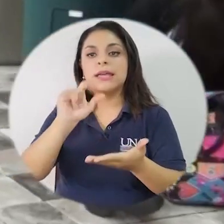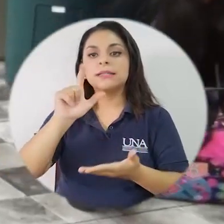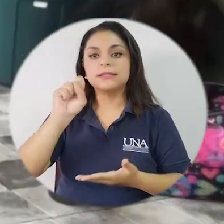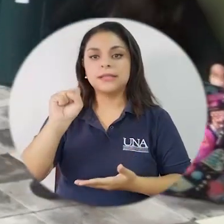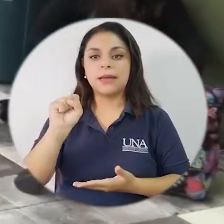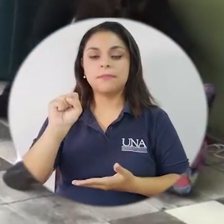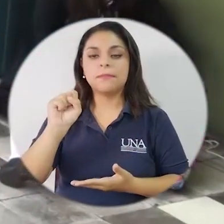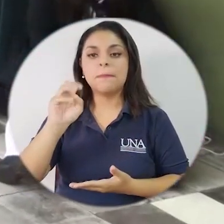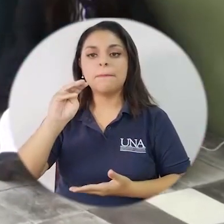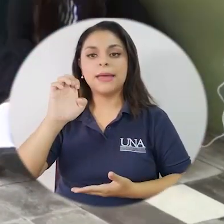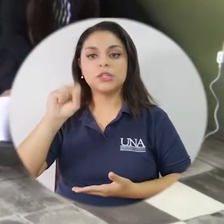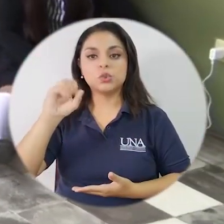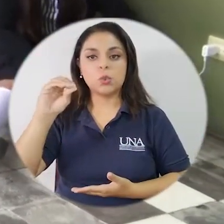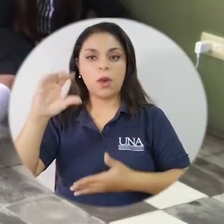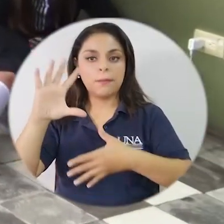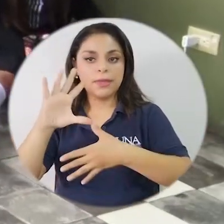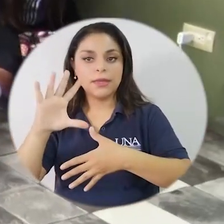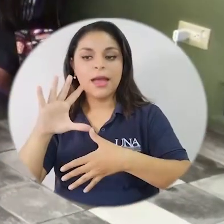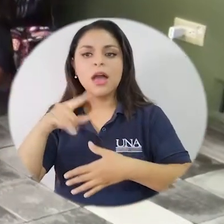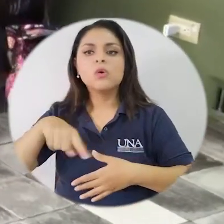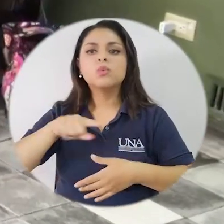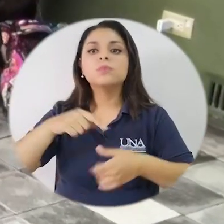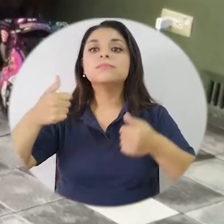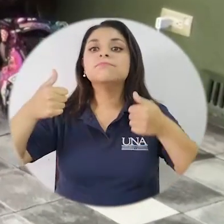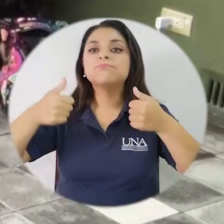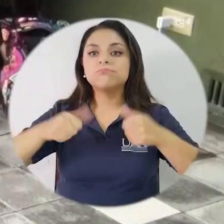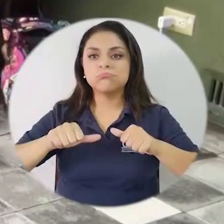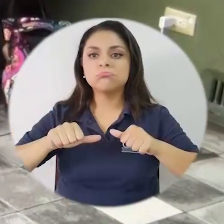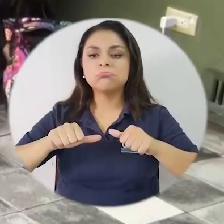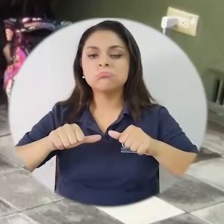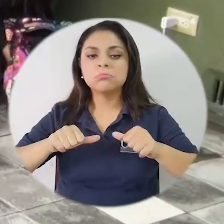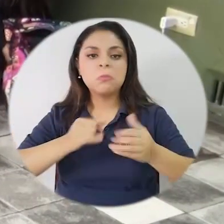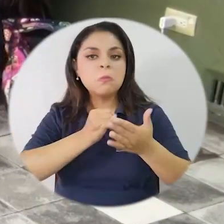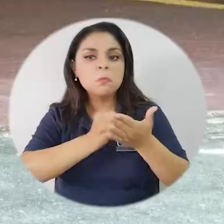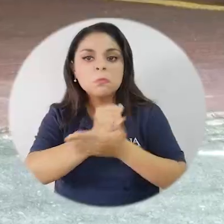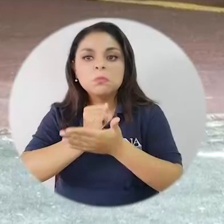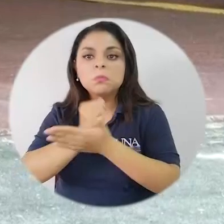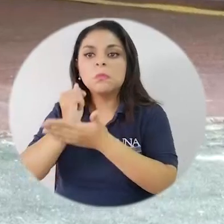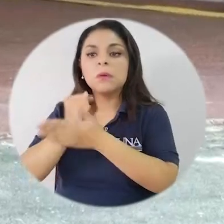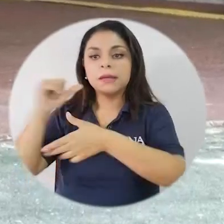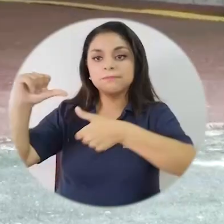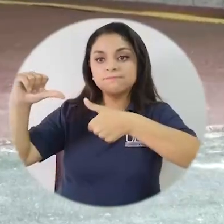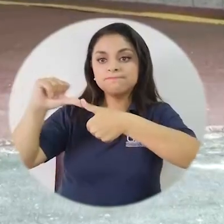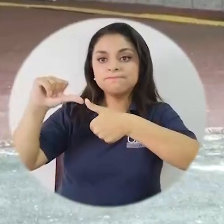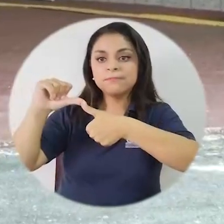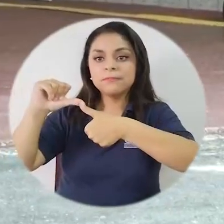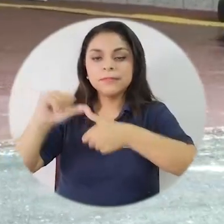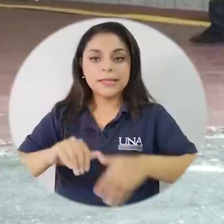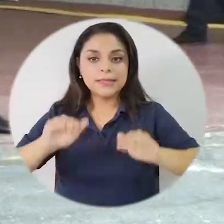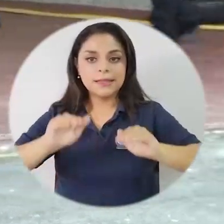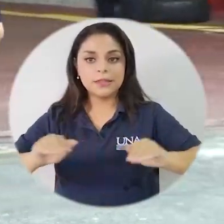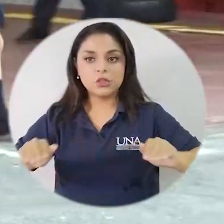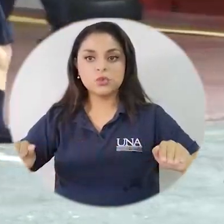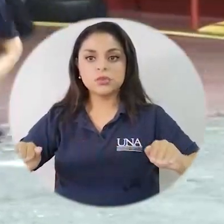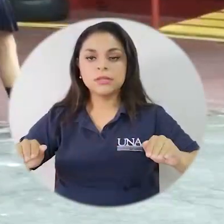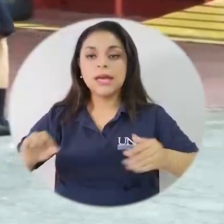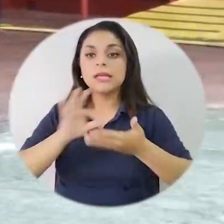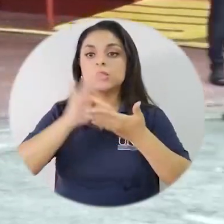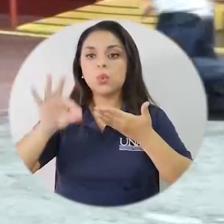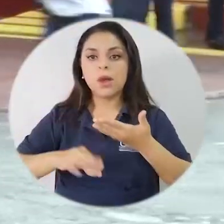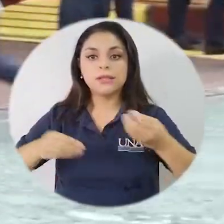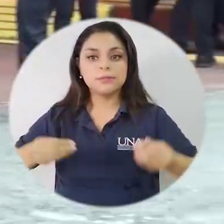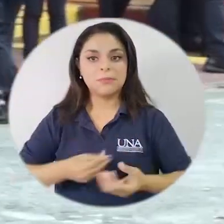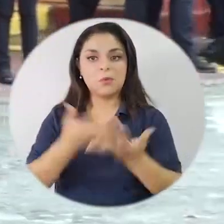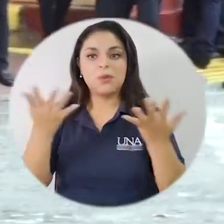patrocinio con ILSI Mesoamérica, quien estuvo de acuerdo en la propuesta de hacer una investigación a nivel centroamericano con los